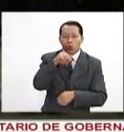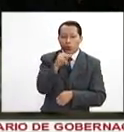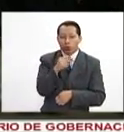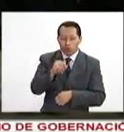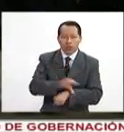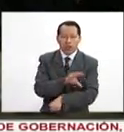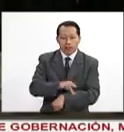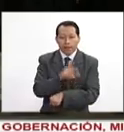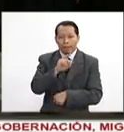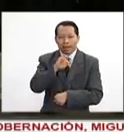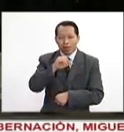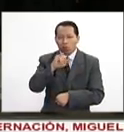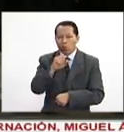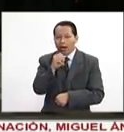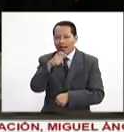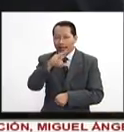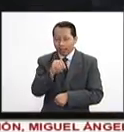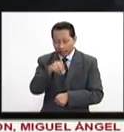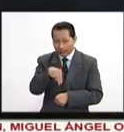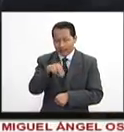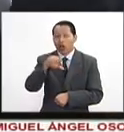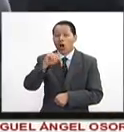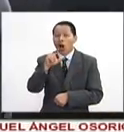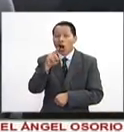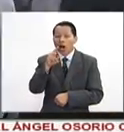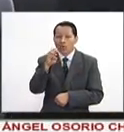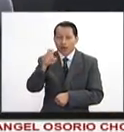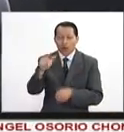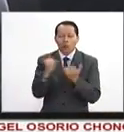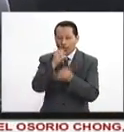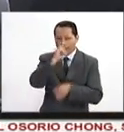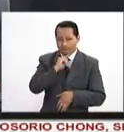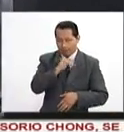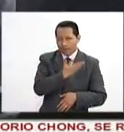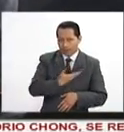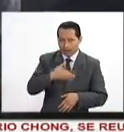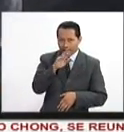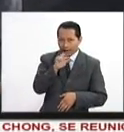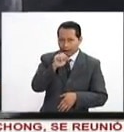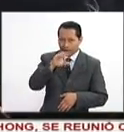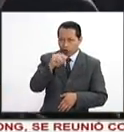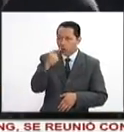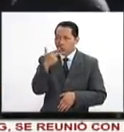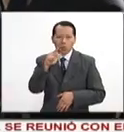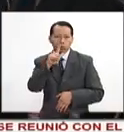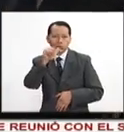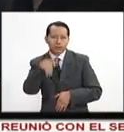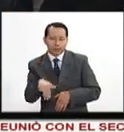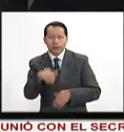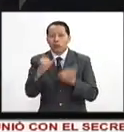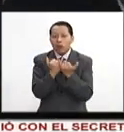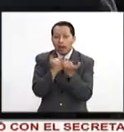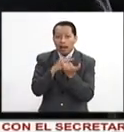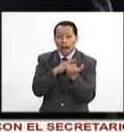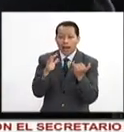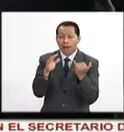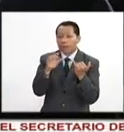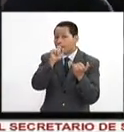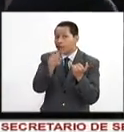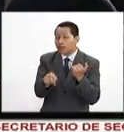de Energía, Pedro Joaquín Cotwell, y del jefe de la Oficina de la Presidencia, Francisco Guzmán. Acudieron también a